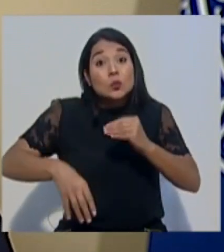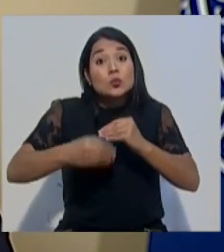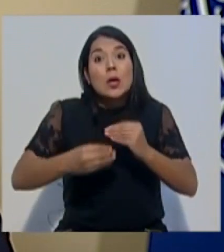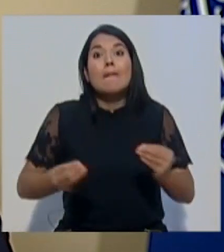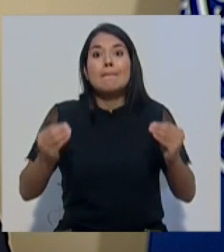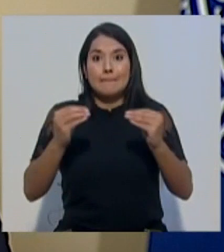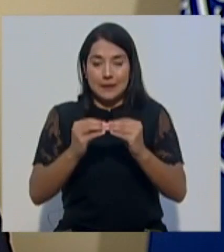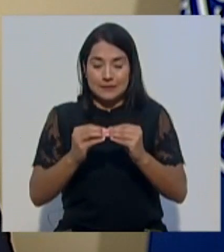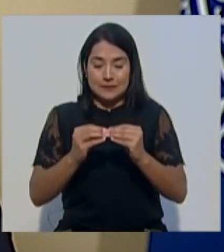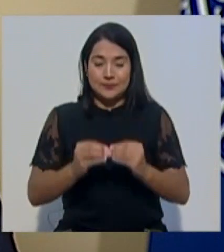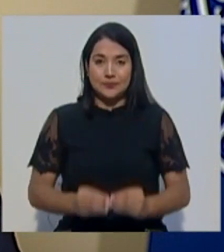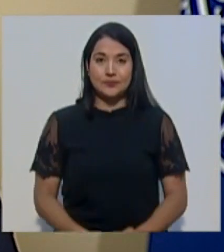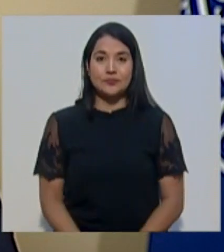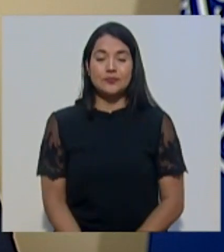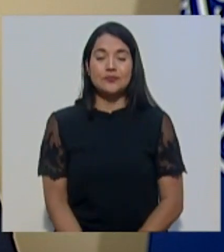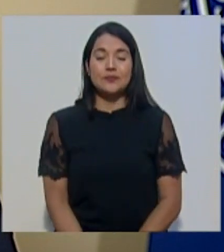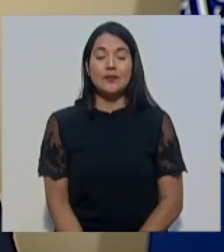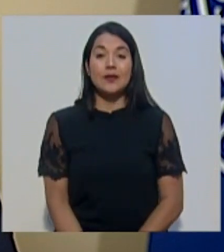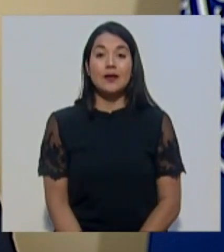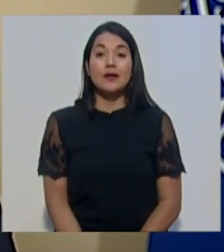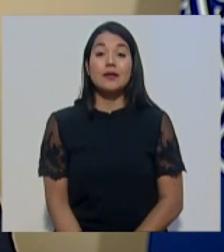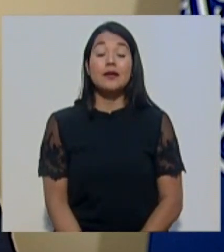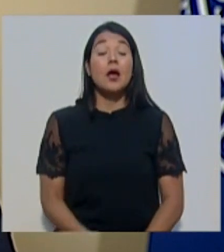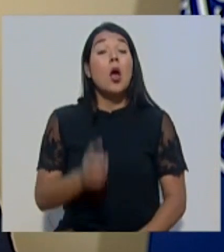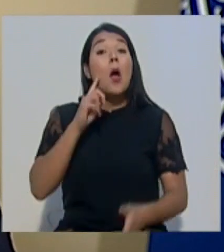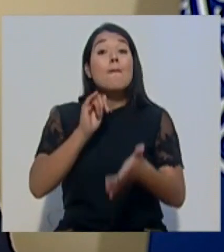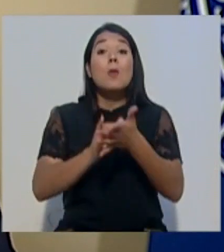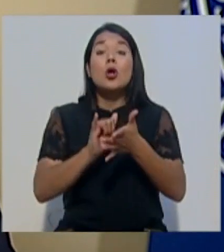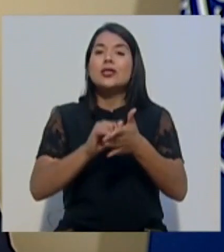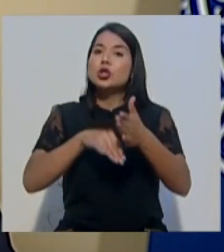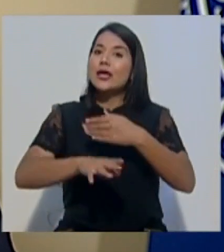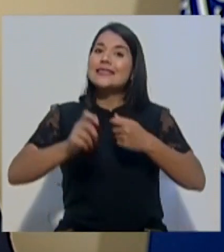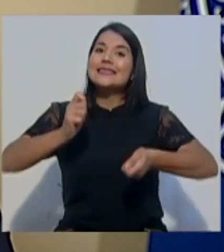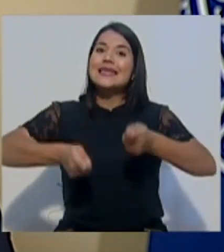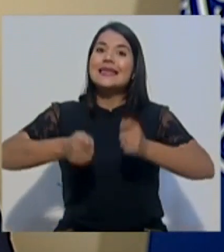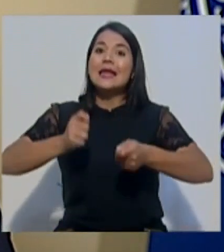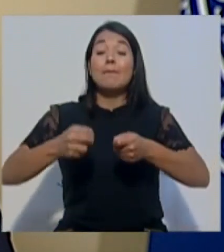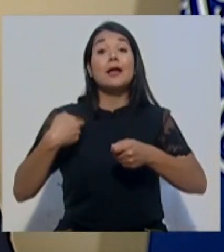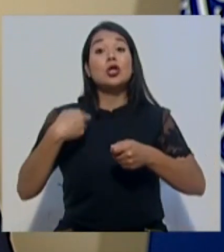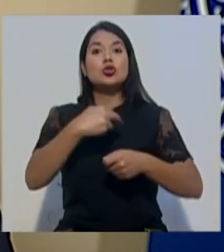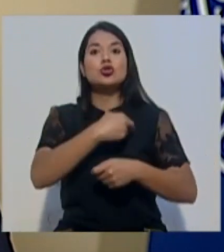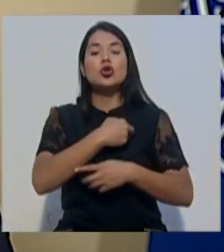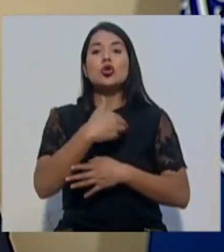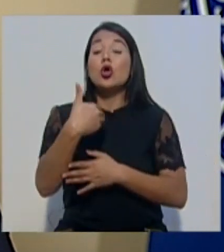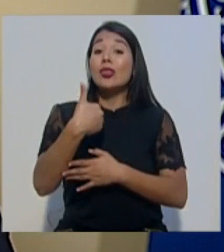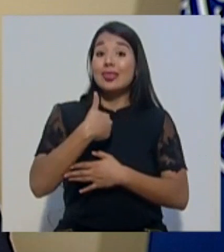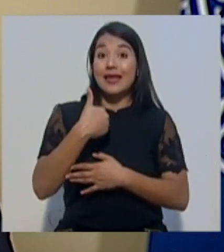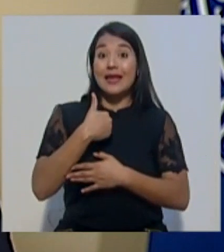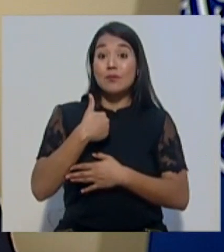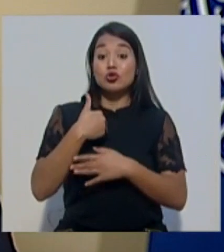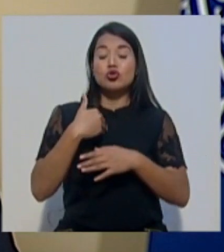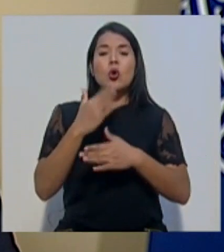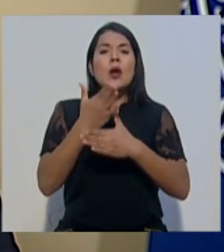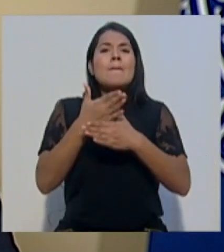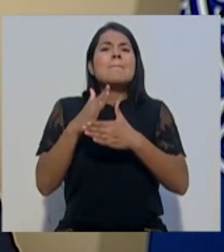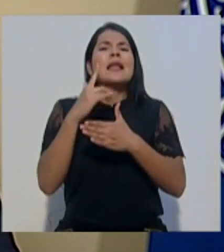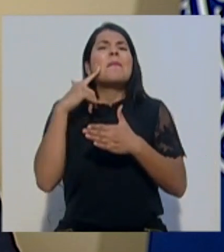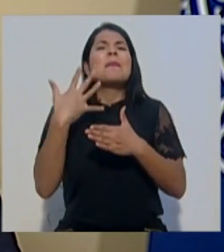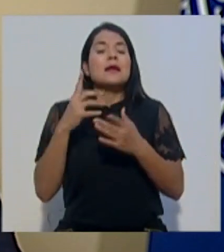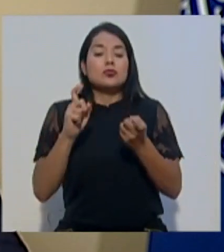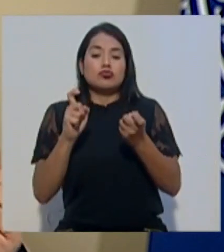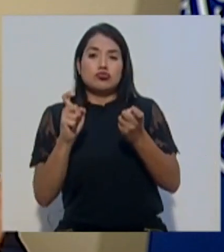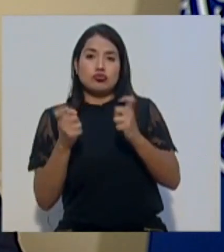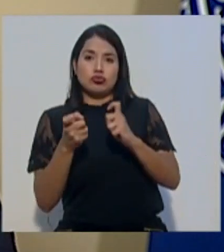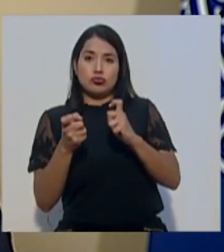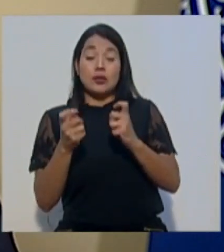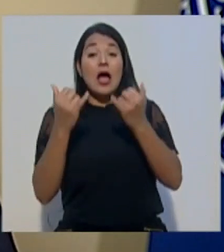adelante en esa dirección. Es así como en el mes de septiembre tendremos una etapa de transición que